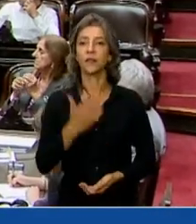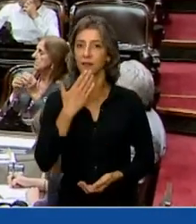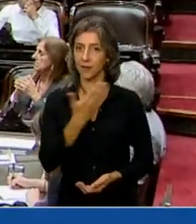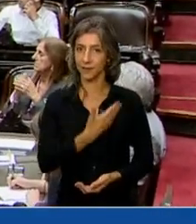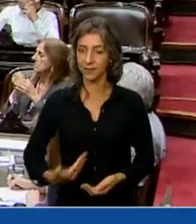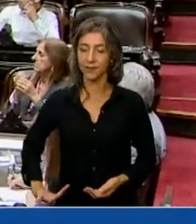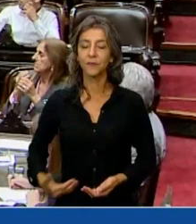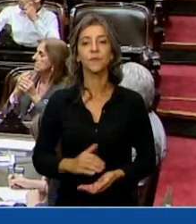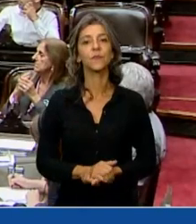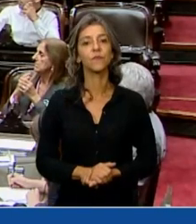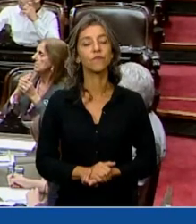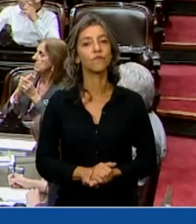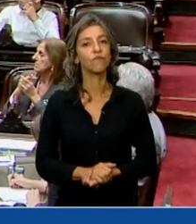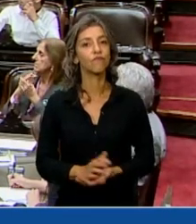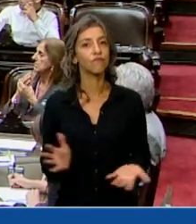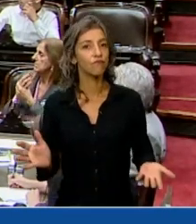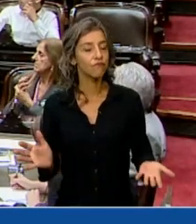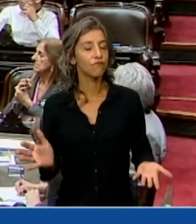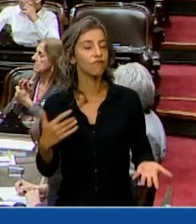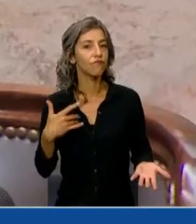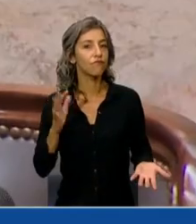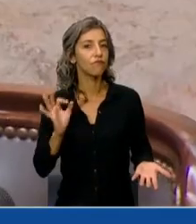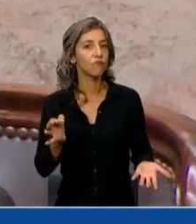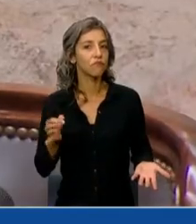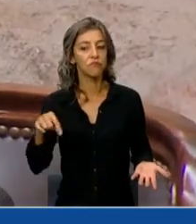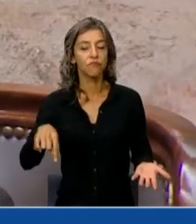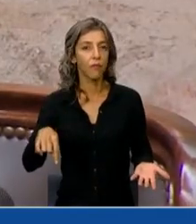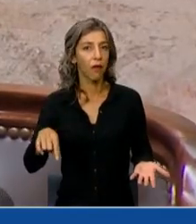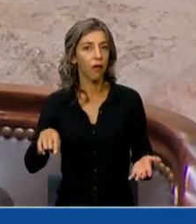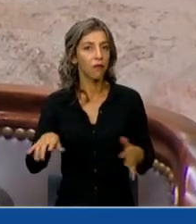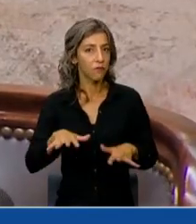claro que este golpe de hace 47 años,